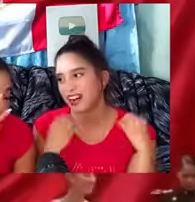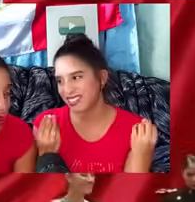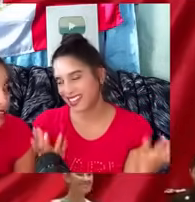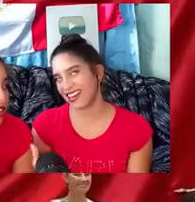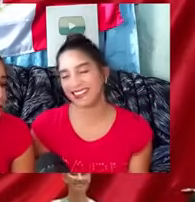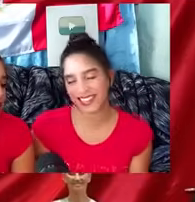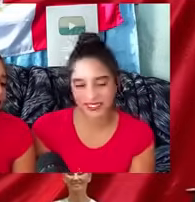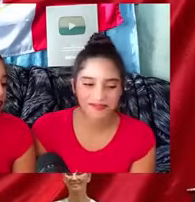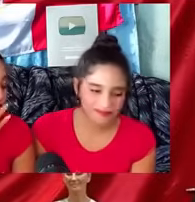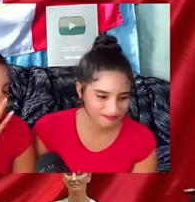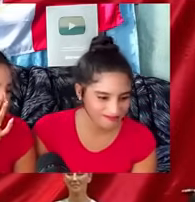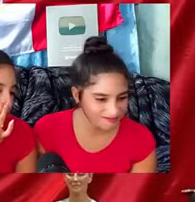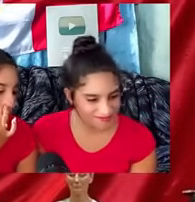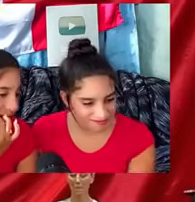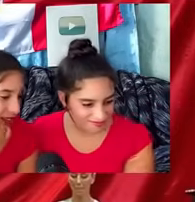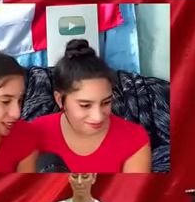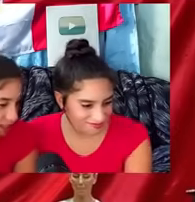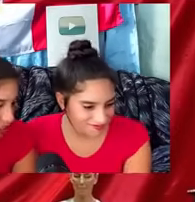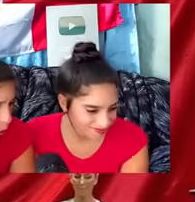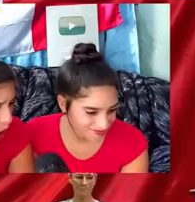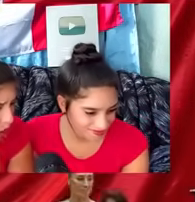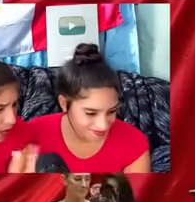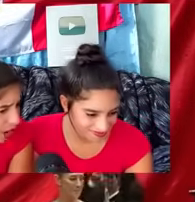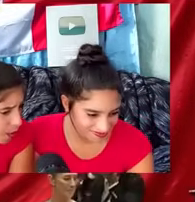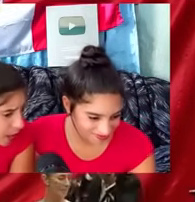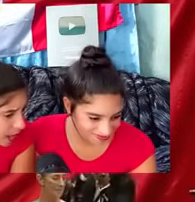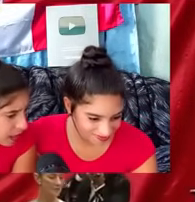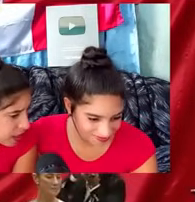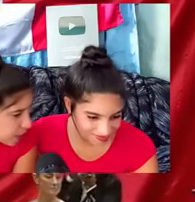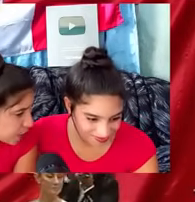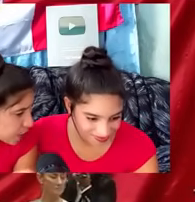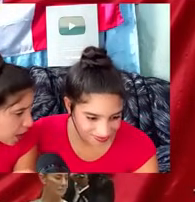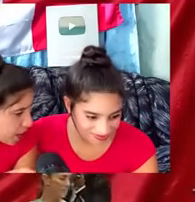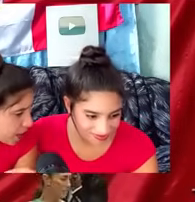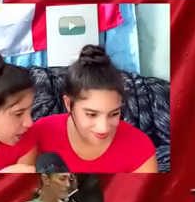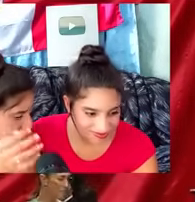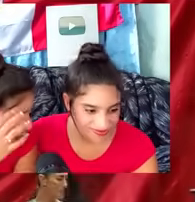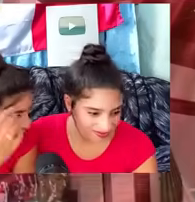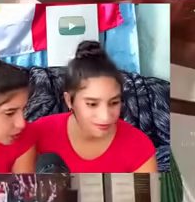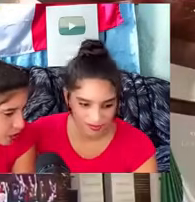sido presidente. Wow, y mira cómo hay, digo yo, que